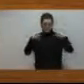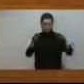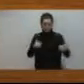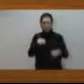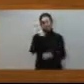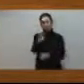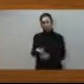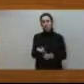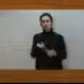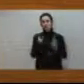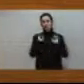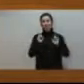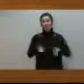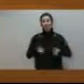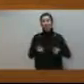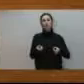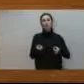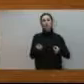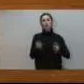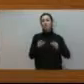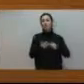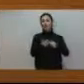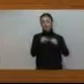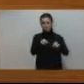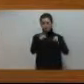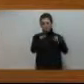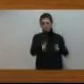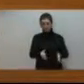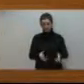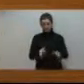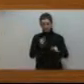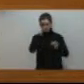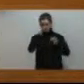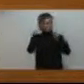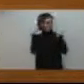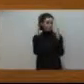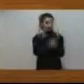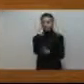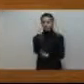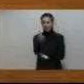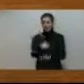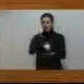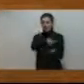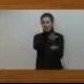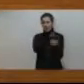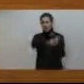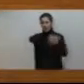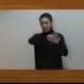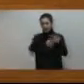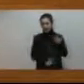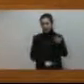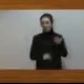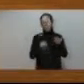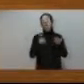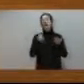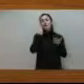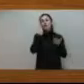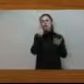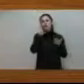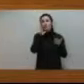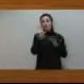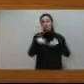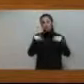ustedes un caso peor que el caso Marea. Remítase a las actas y lo verá. Se lo hemos repetido en este mismo salón de